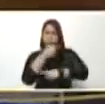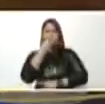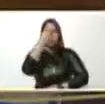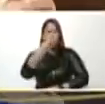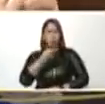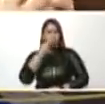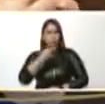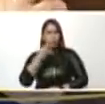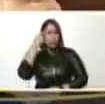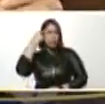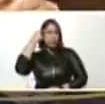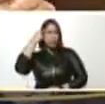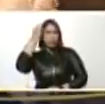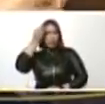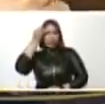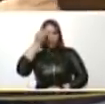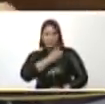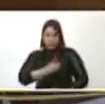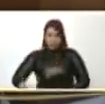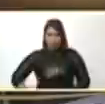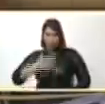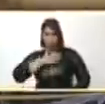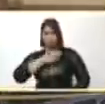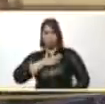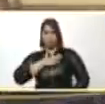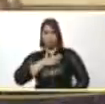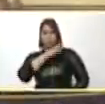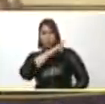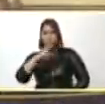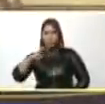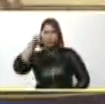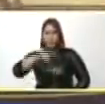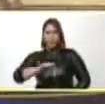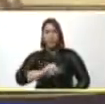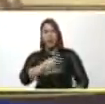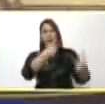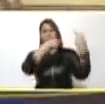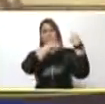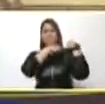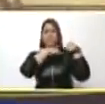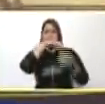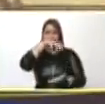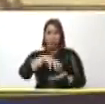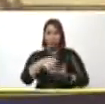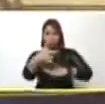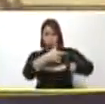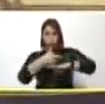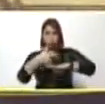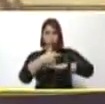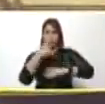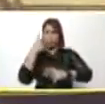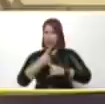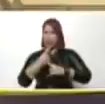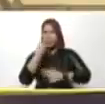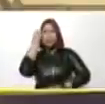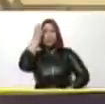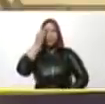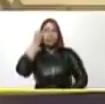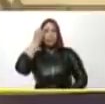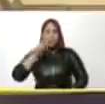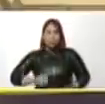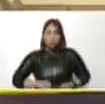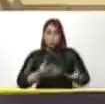político, como presidente de la República y como jefe de Estado y de gobierno. Valga la reflexión que